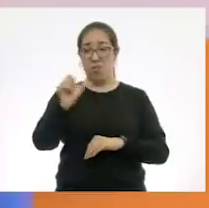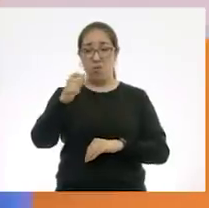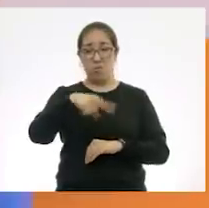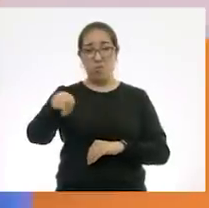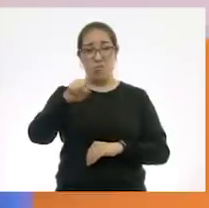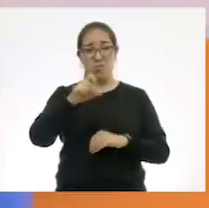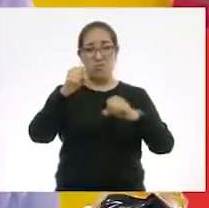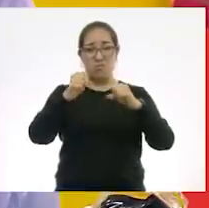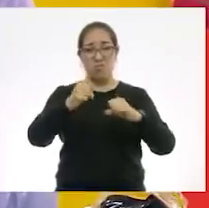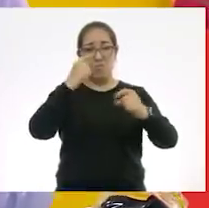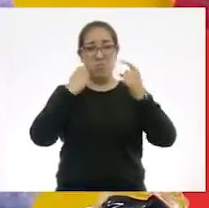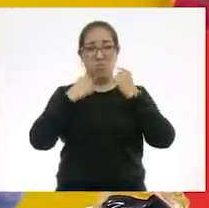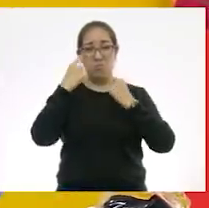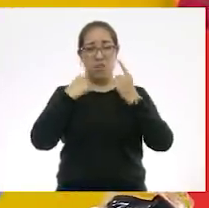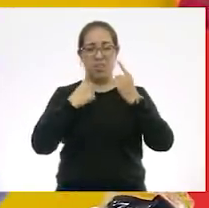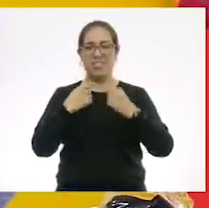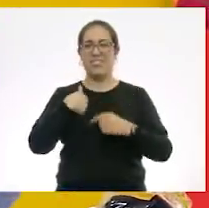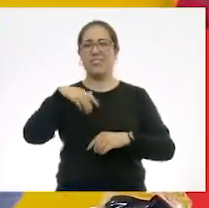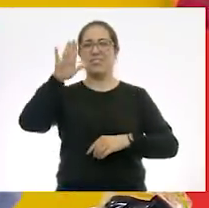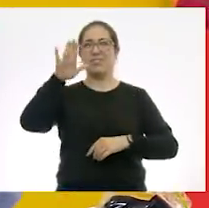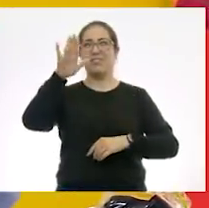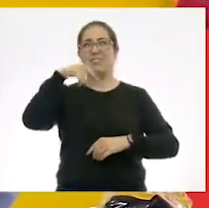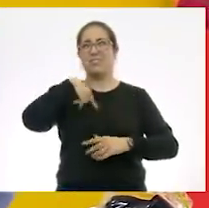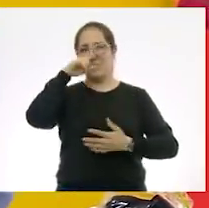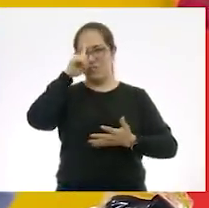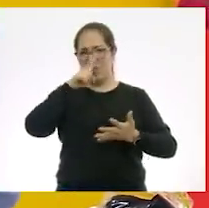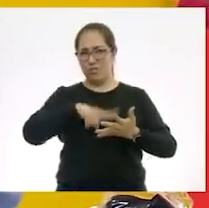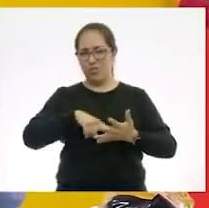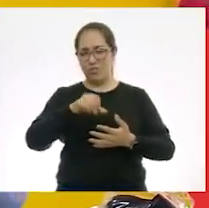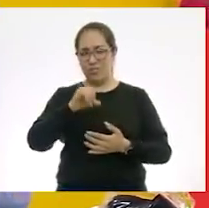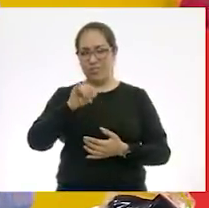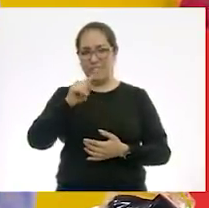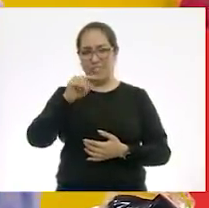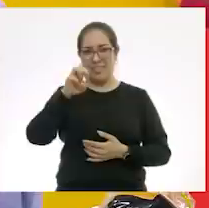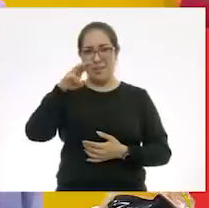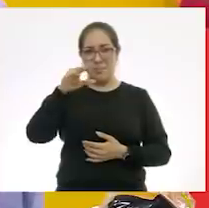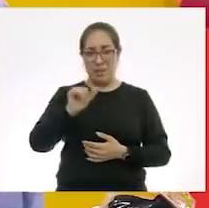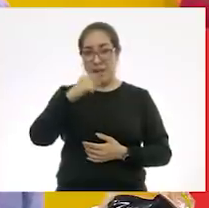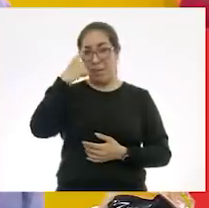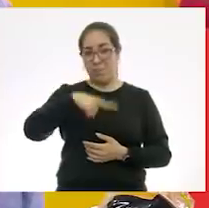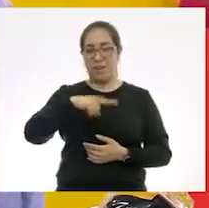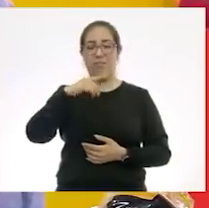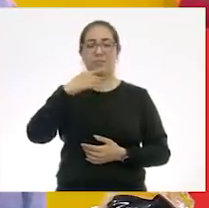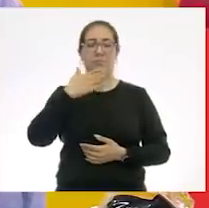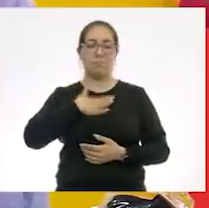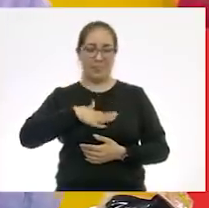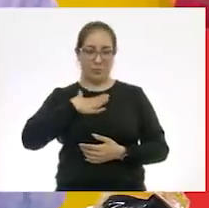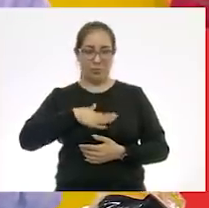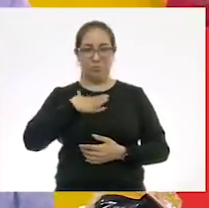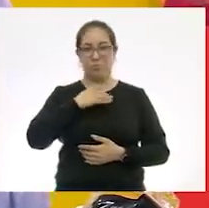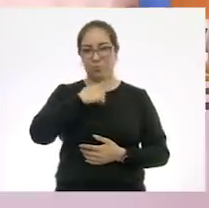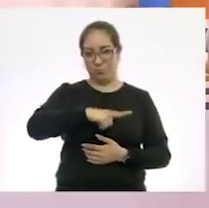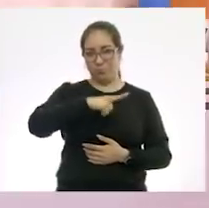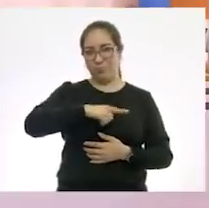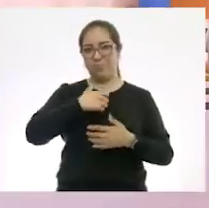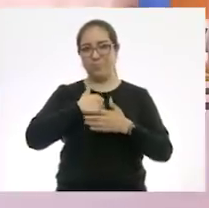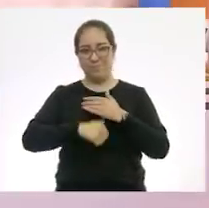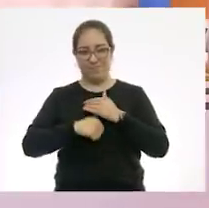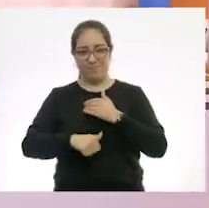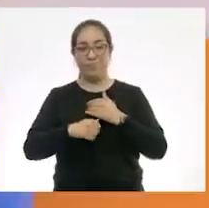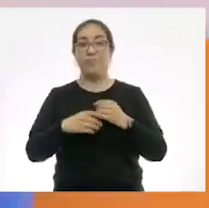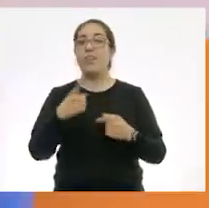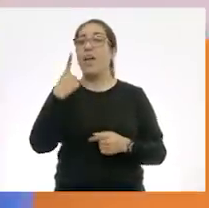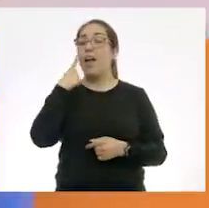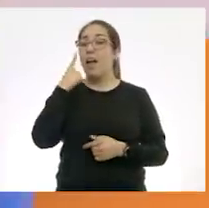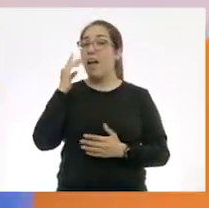echarían a llorar. Yo ya sé de qué se trata. Estamos hablando del sistema excretor. Exacto. Vamos con este. A